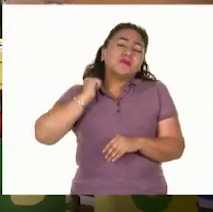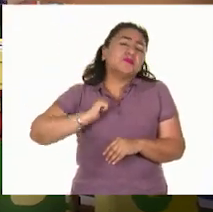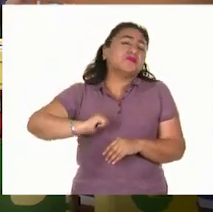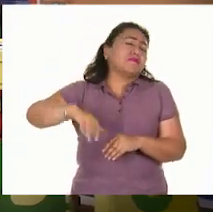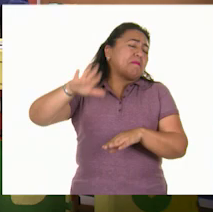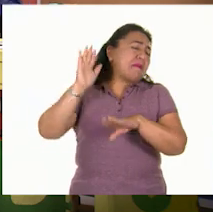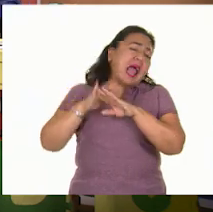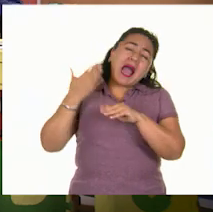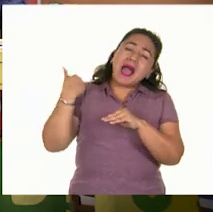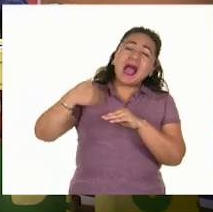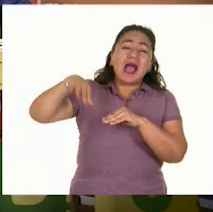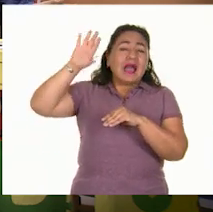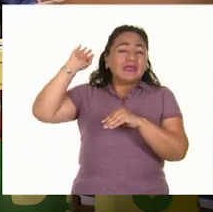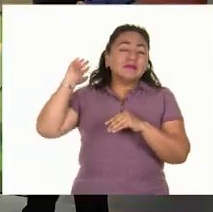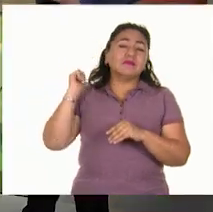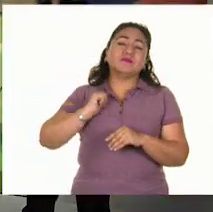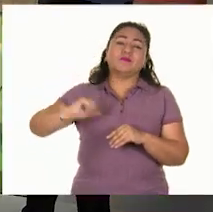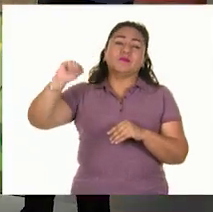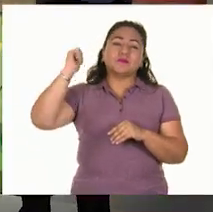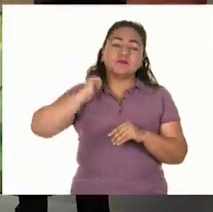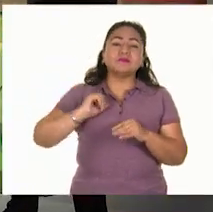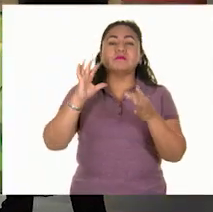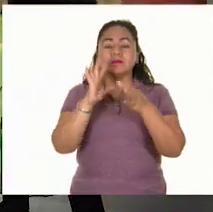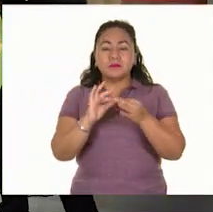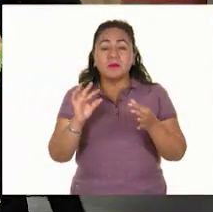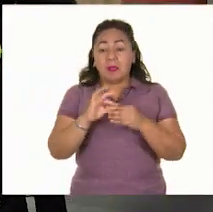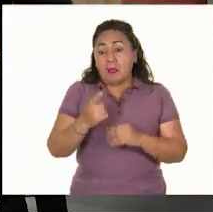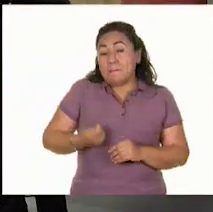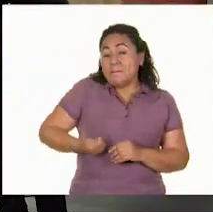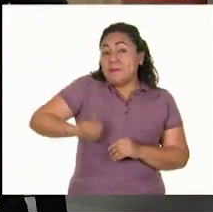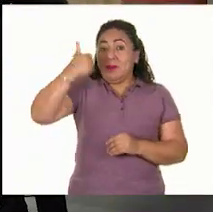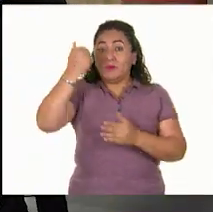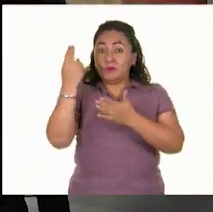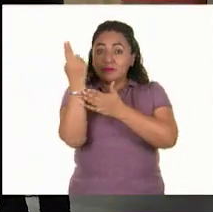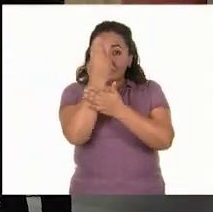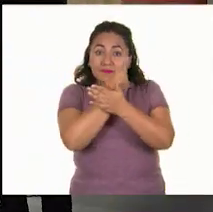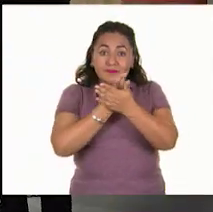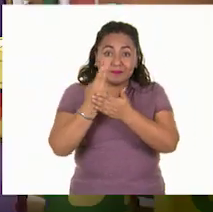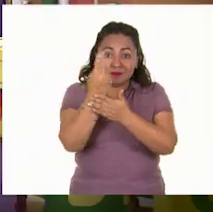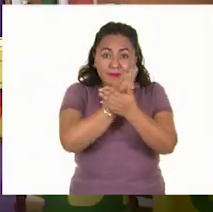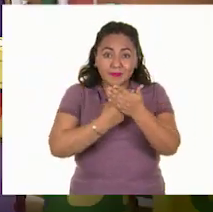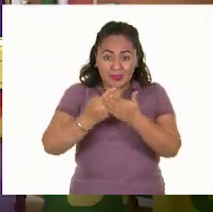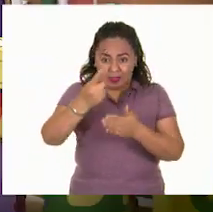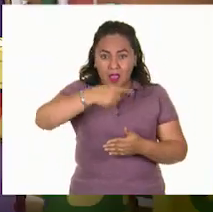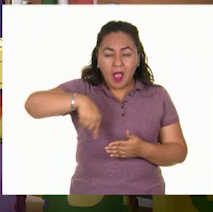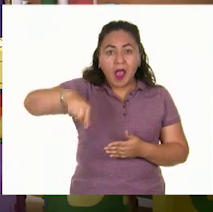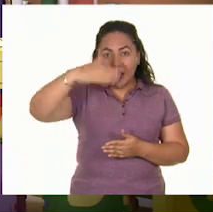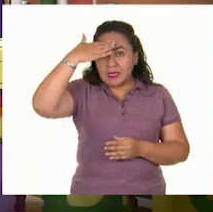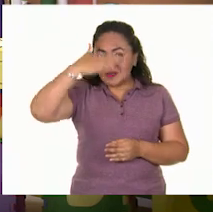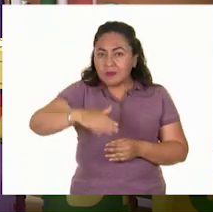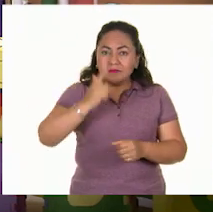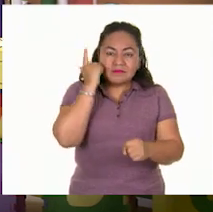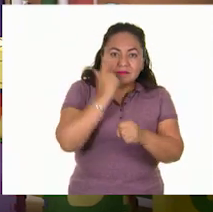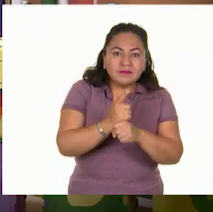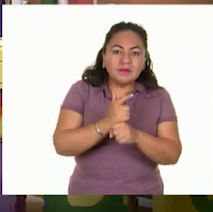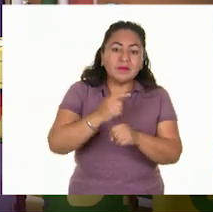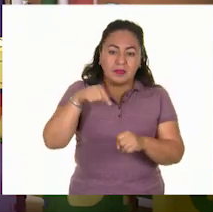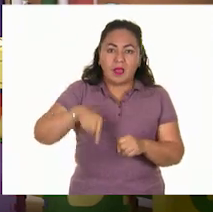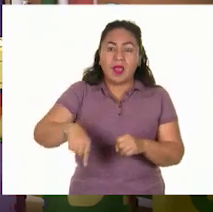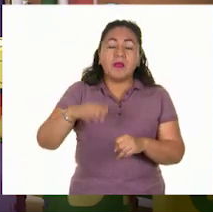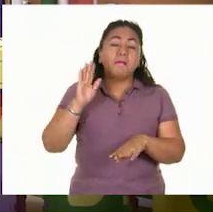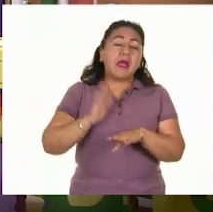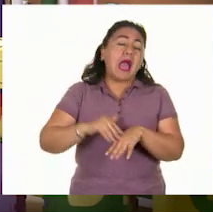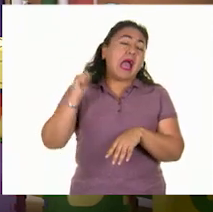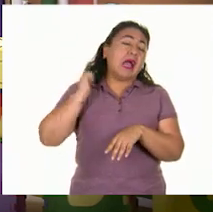mucho, mucho tiempo. Sí, desde hace como 10 años. Se supone que los primeros dibujos de los que sabemos, de los que tienen registros, tienen más